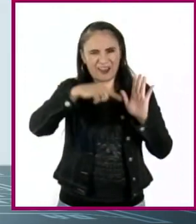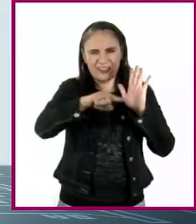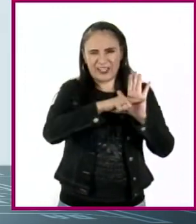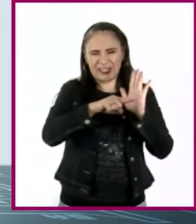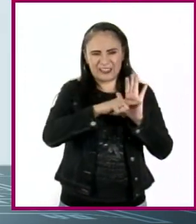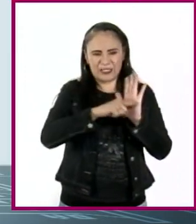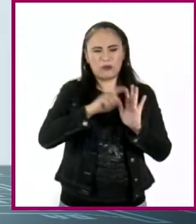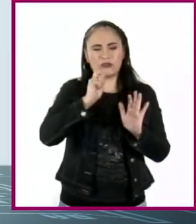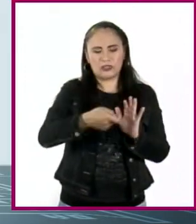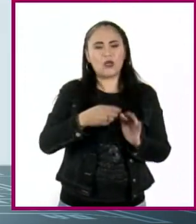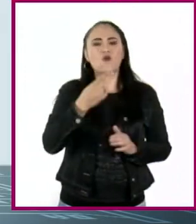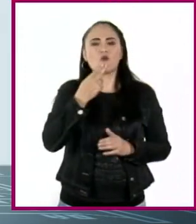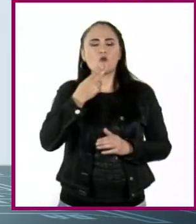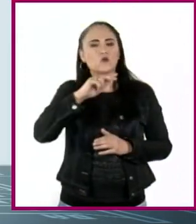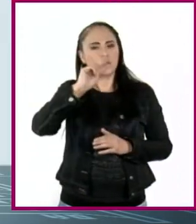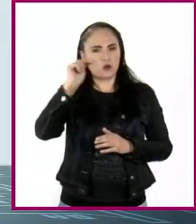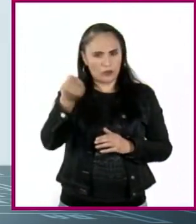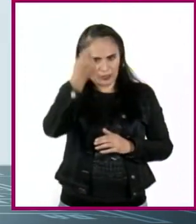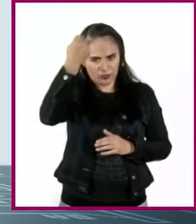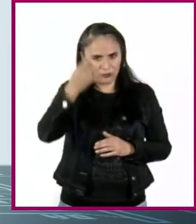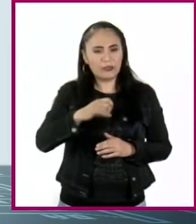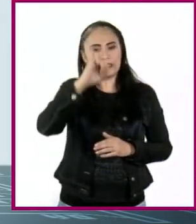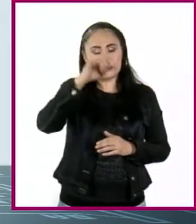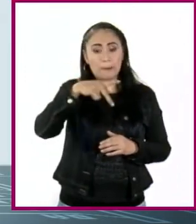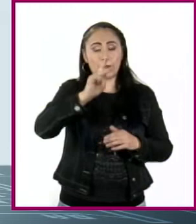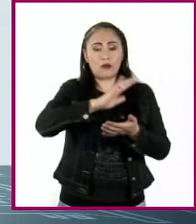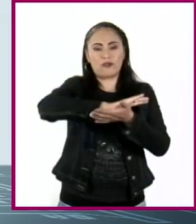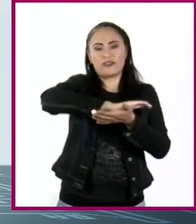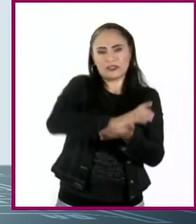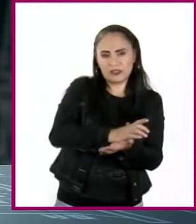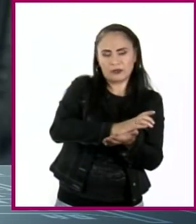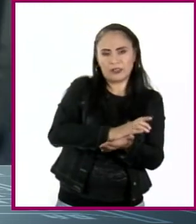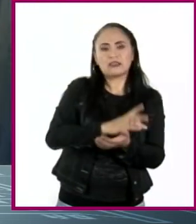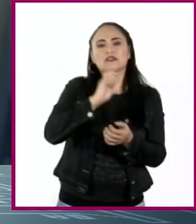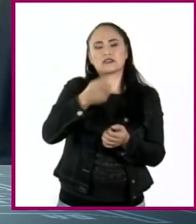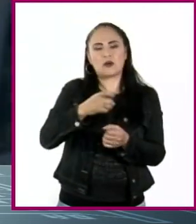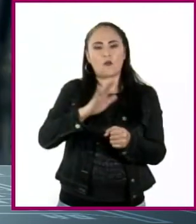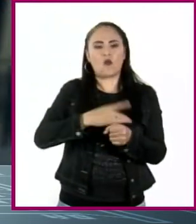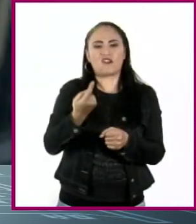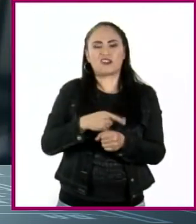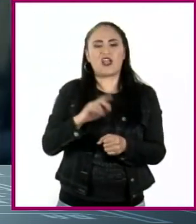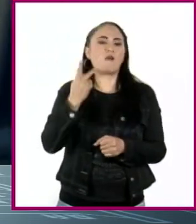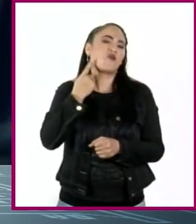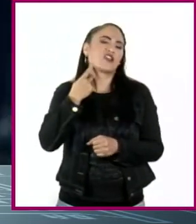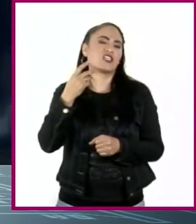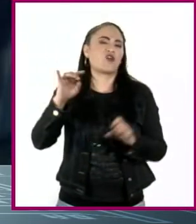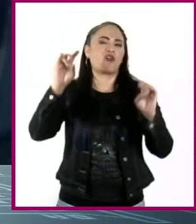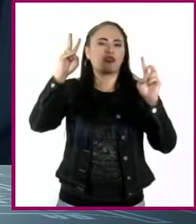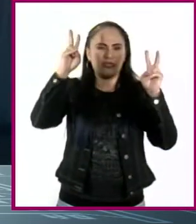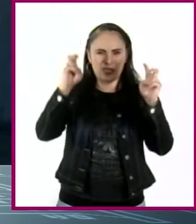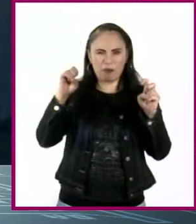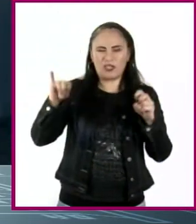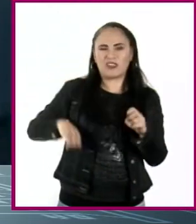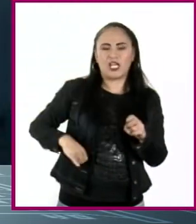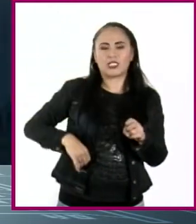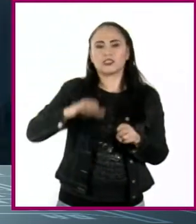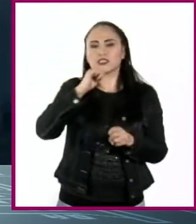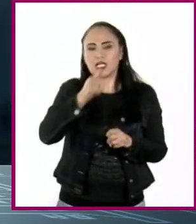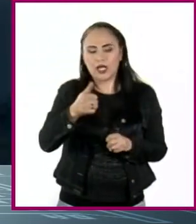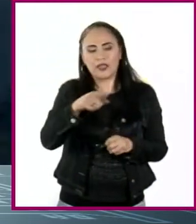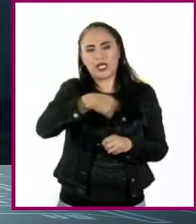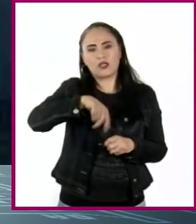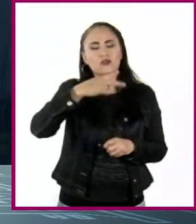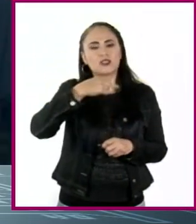el uso de las tecnologías, aunque también se les discrimina por la referencia a ser apáticos políticamente hablando, ignorantes,